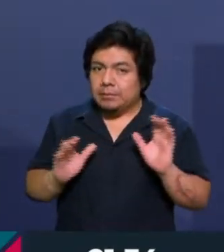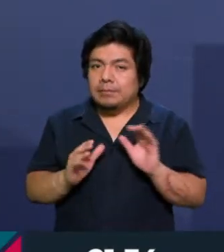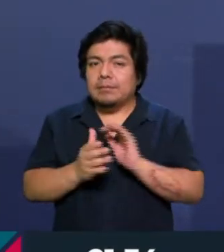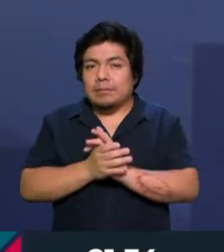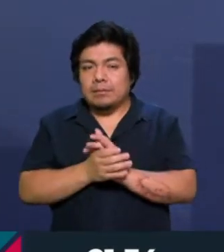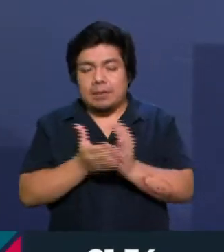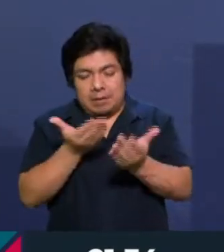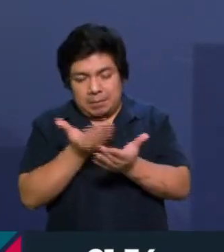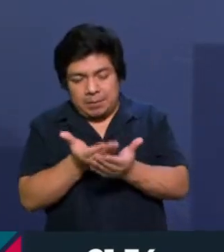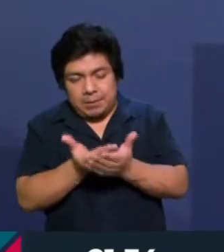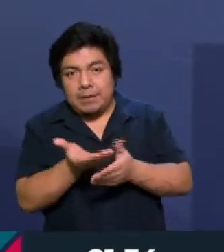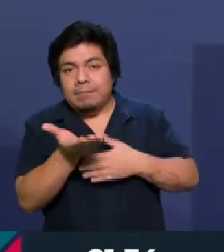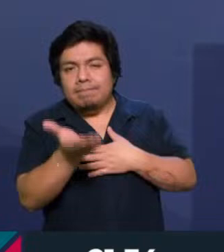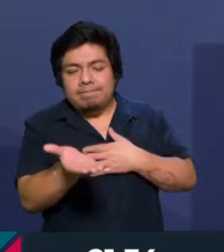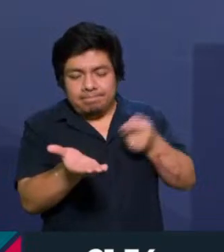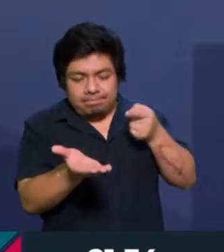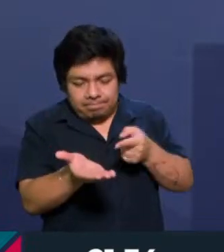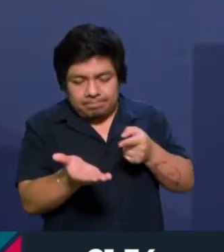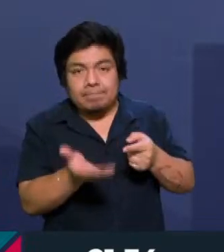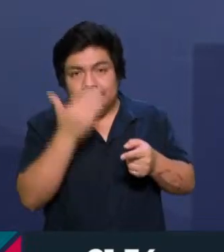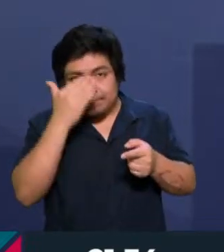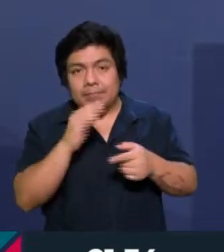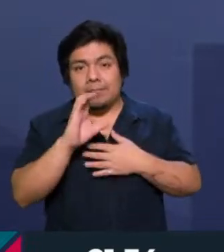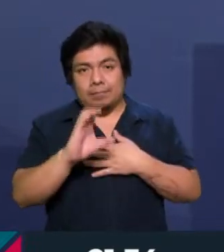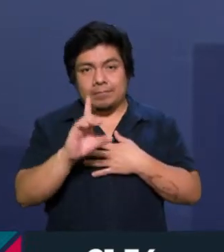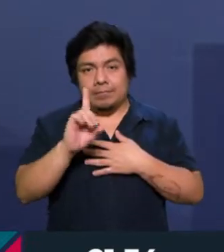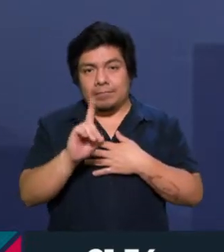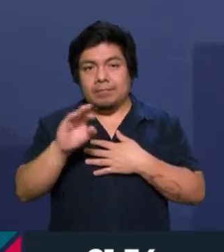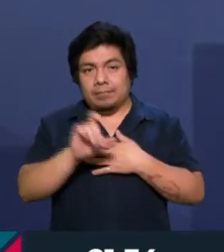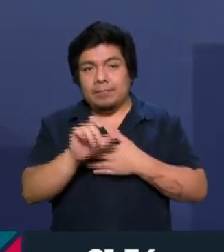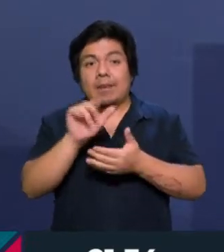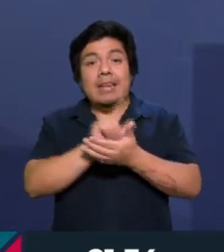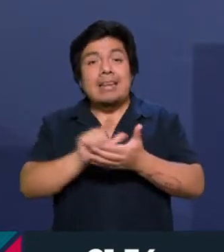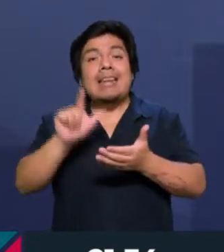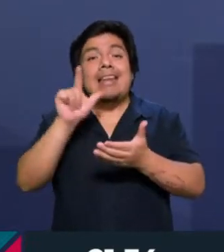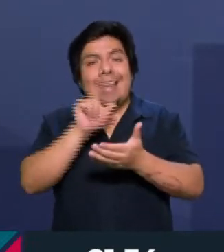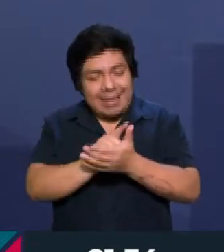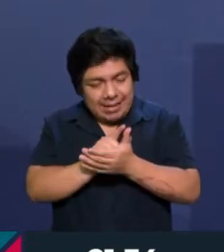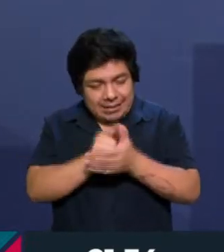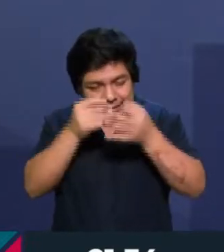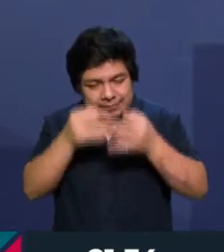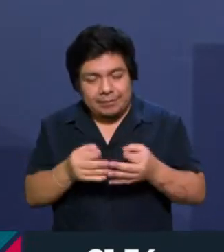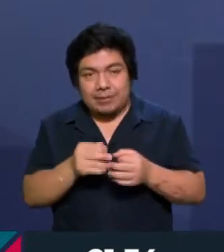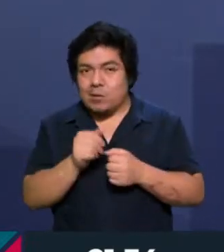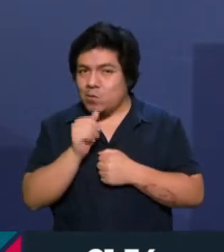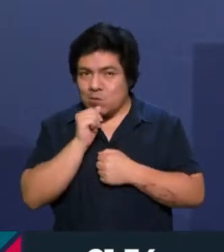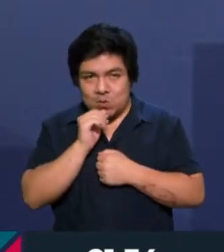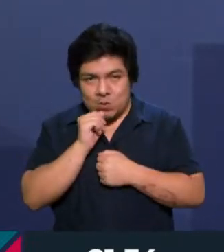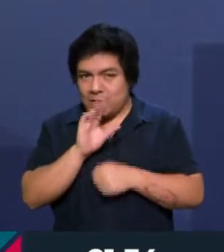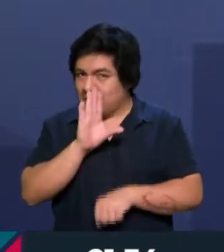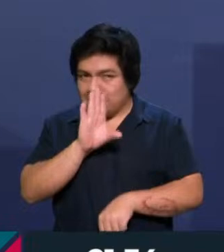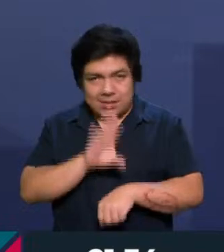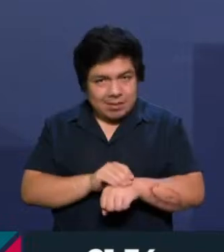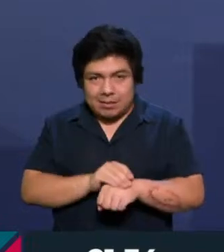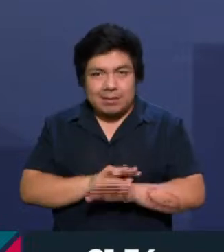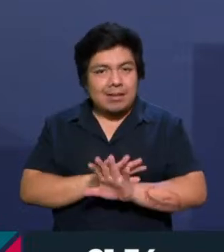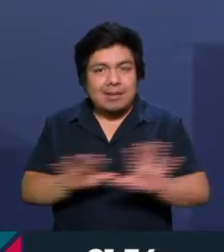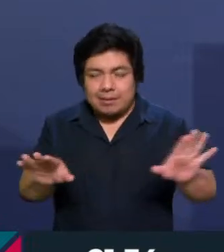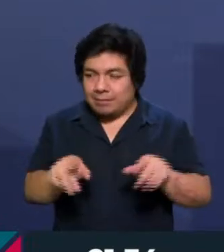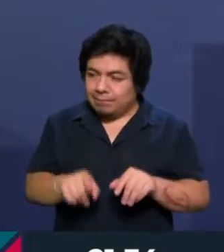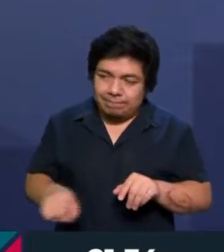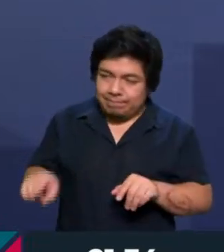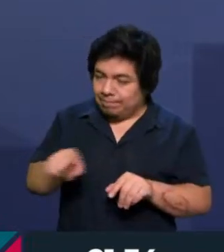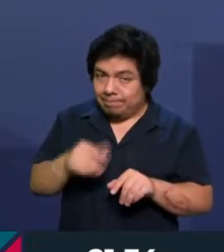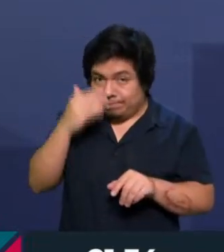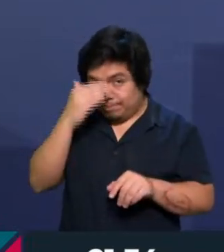en la mesa y que se acredite el hecho que la Ciudad de México, legalmente hablando, no va a permitir y ya va a llamar la atención